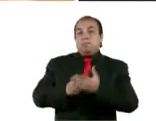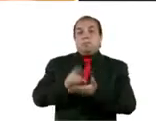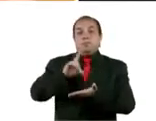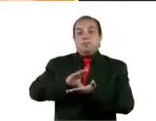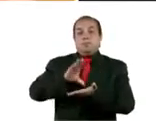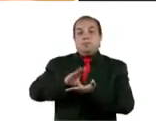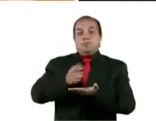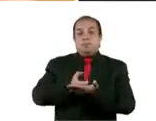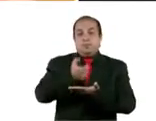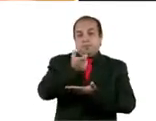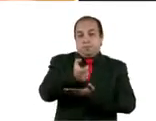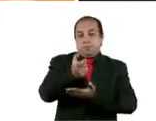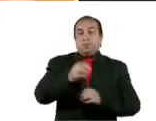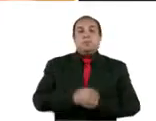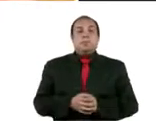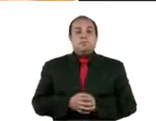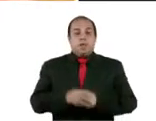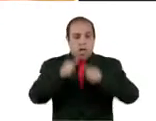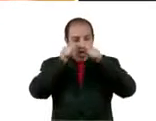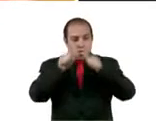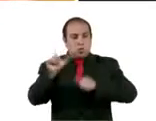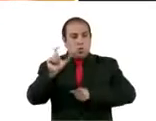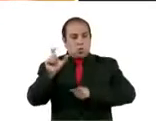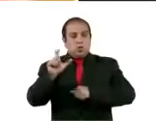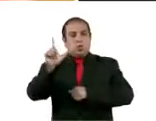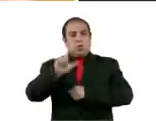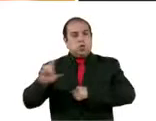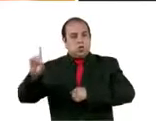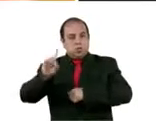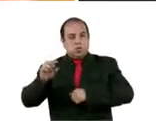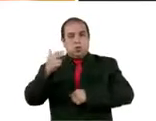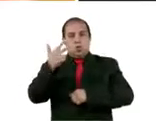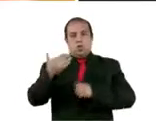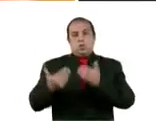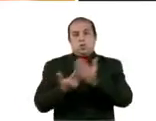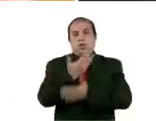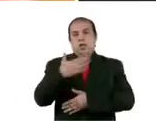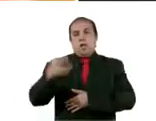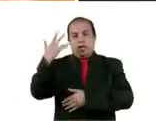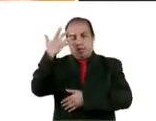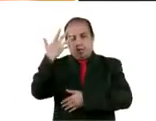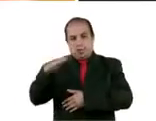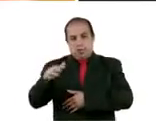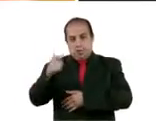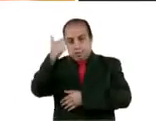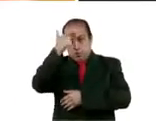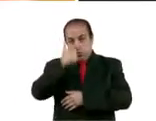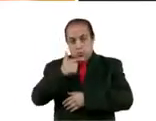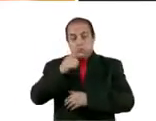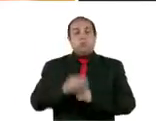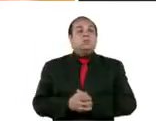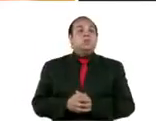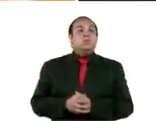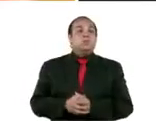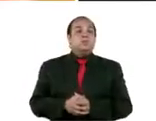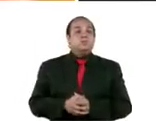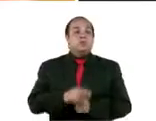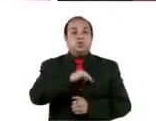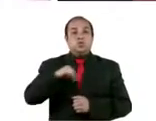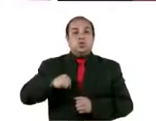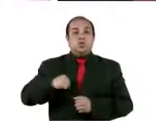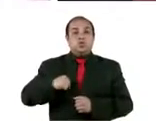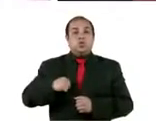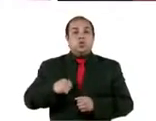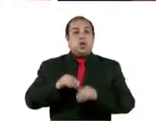estarlos atendiendo de lunes a domingo de 8 de la mañana a 10 de la noche. Ahí vamos a estar agendando, registrando